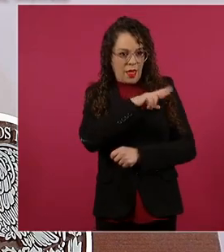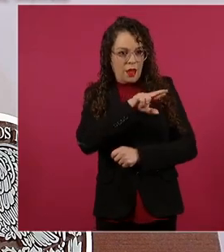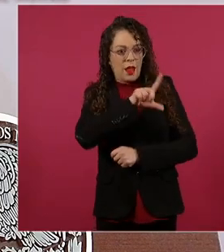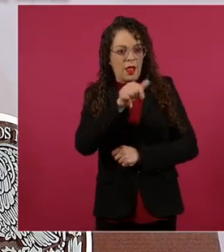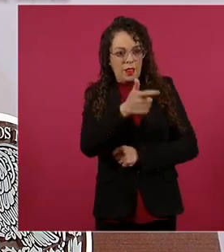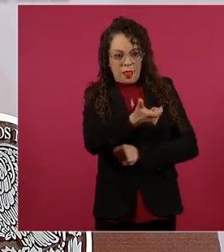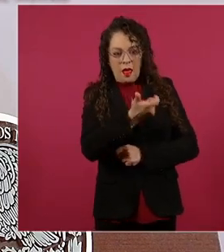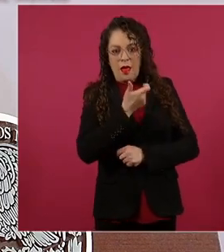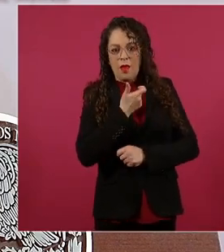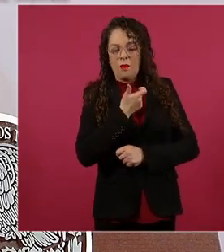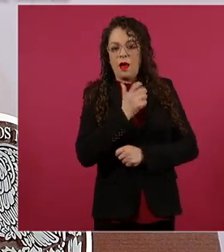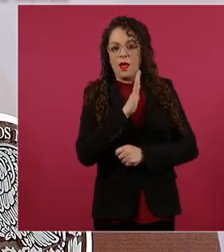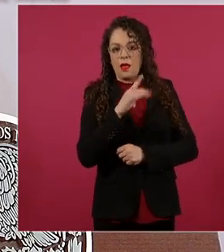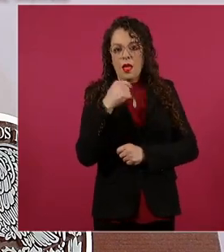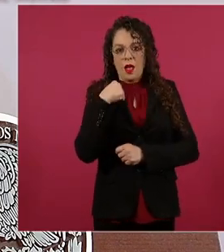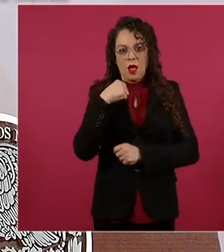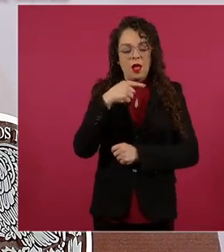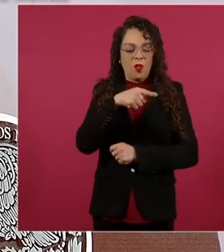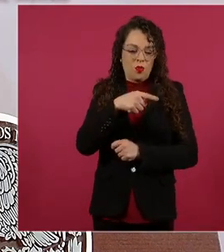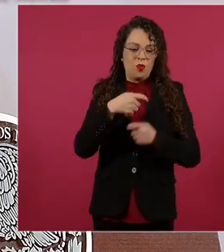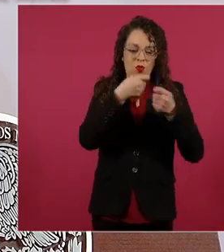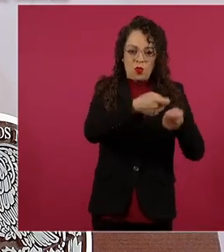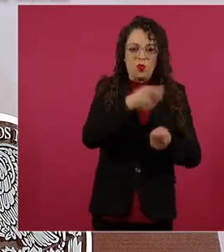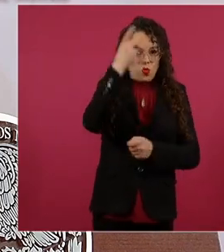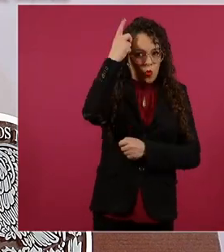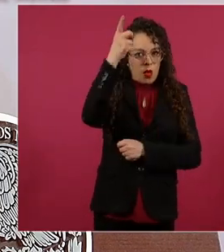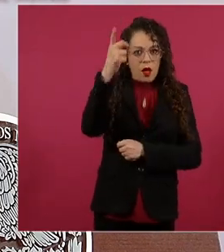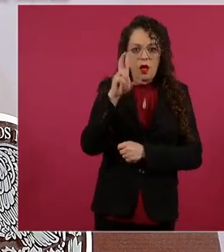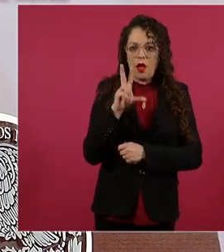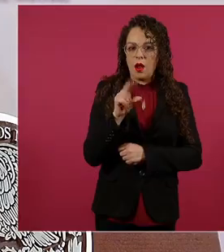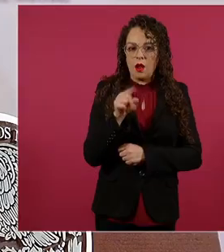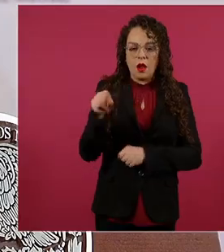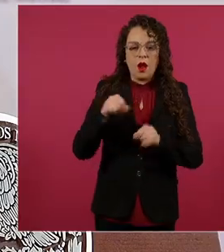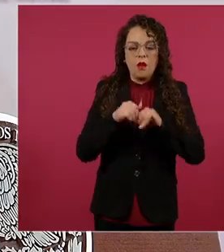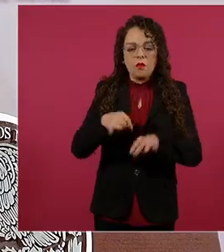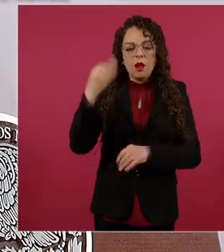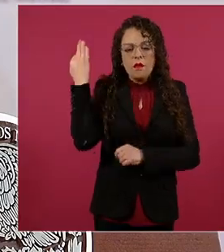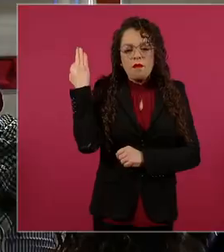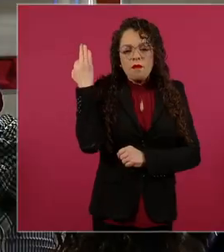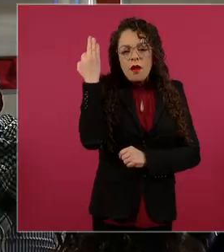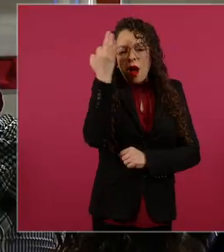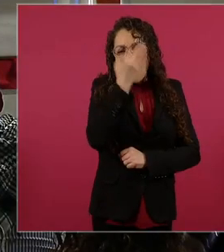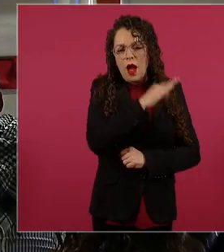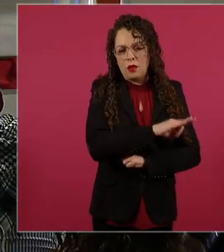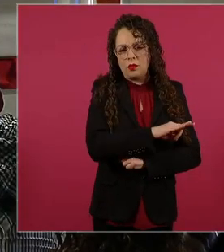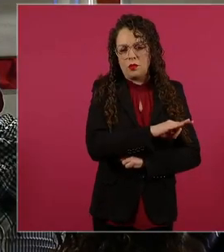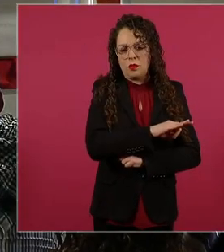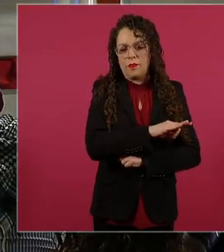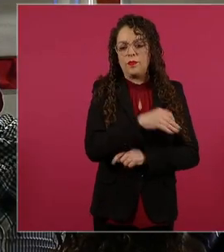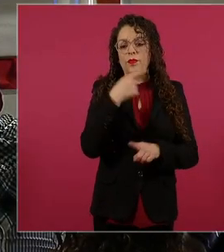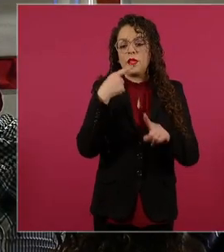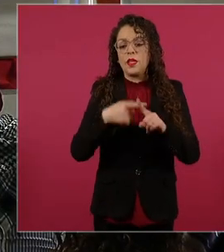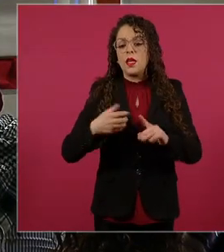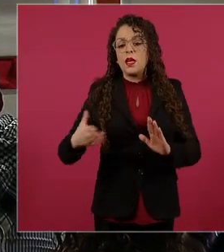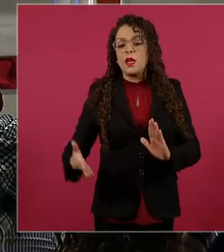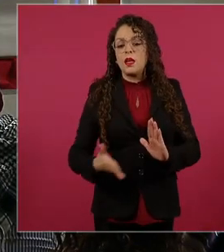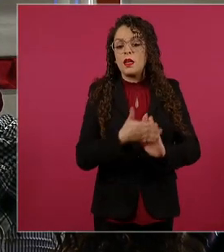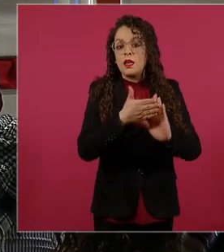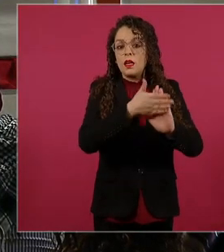y que no haya confusiones ni fake news. sea, esto es solamente los que construya el instituto o en su caso los que construya